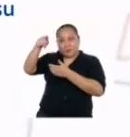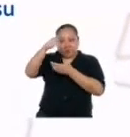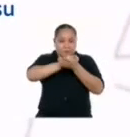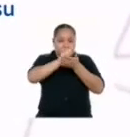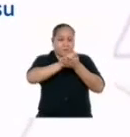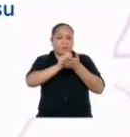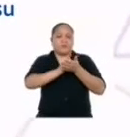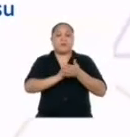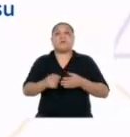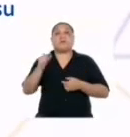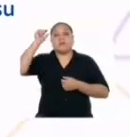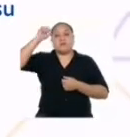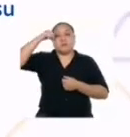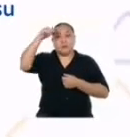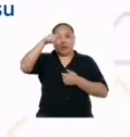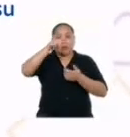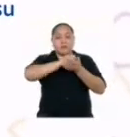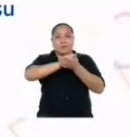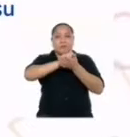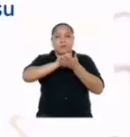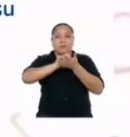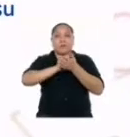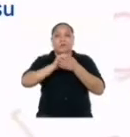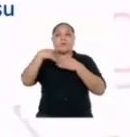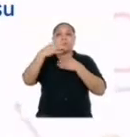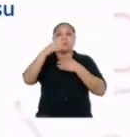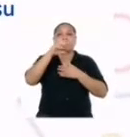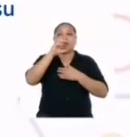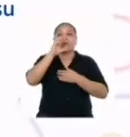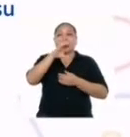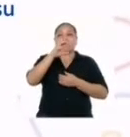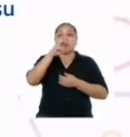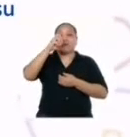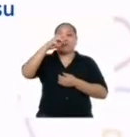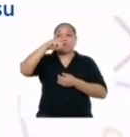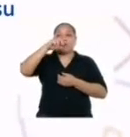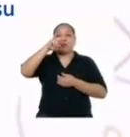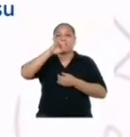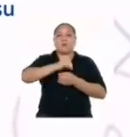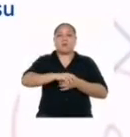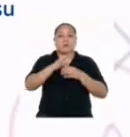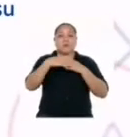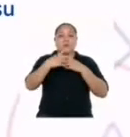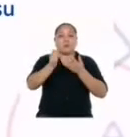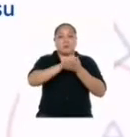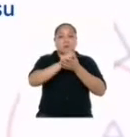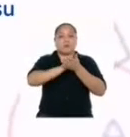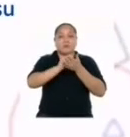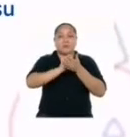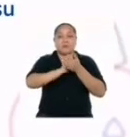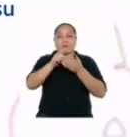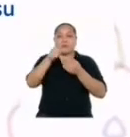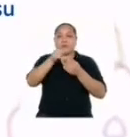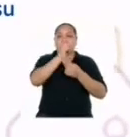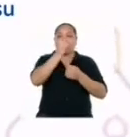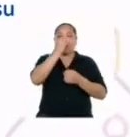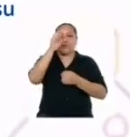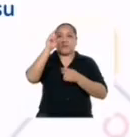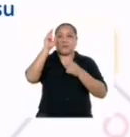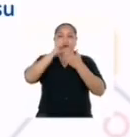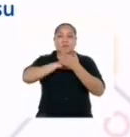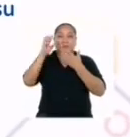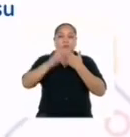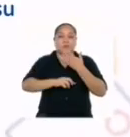texto. Recuerden que escribirán su crónica luego de tomar apuntes de los siguientes programas y tras haber realizado su elección.